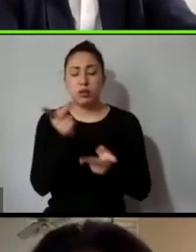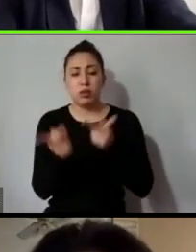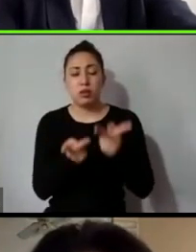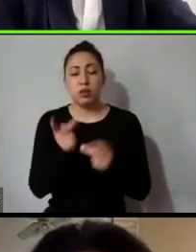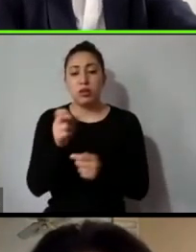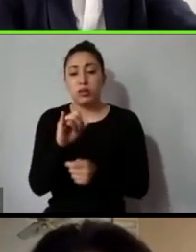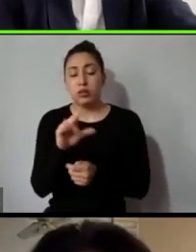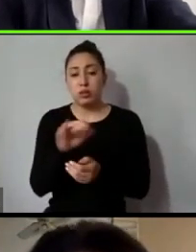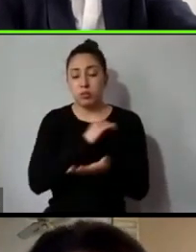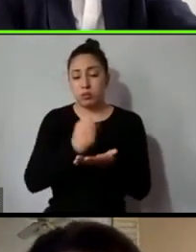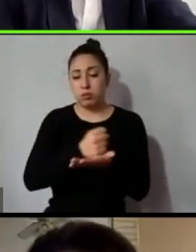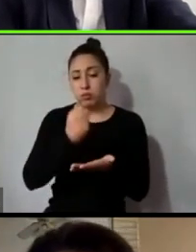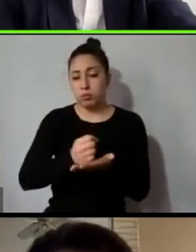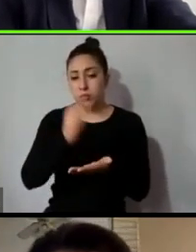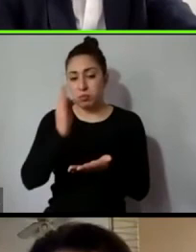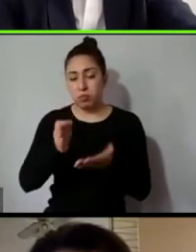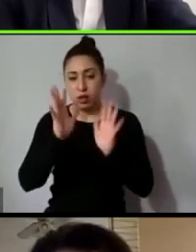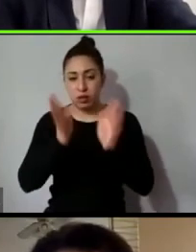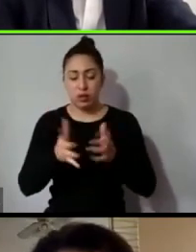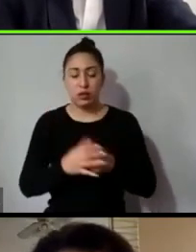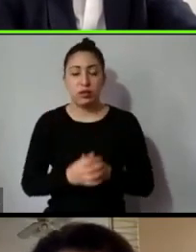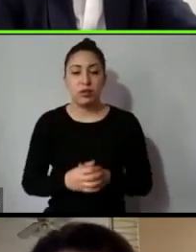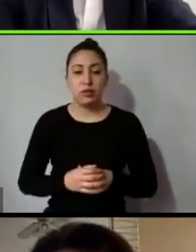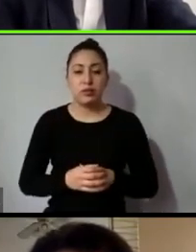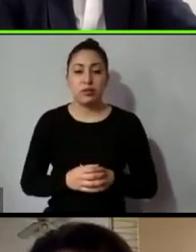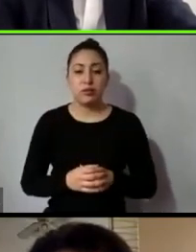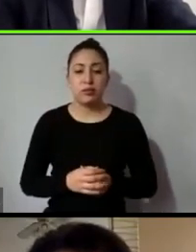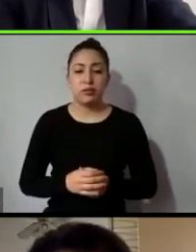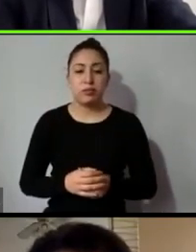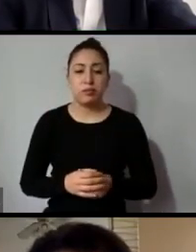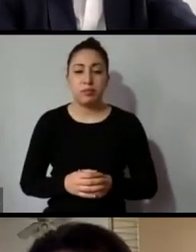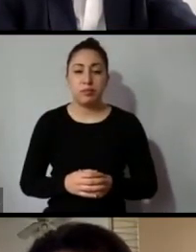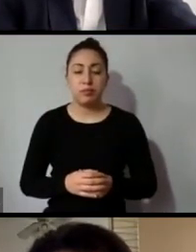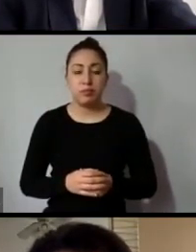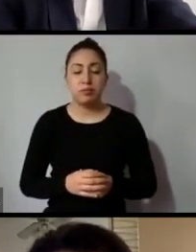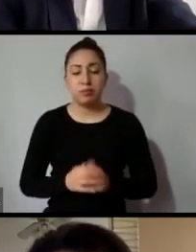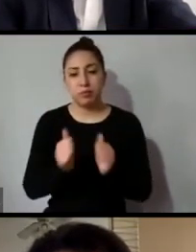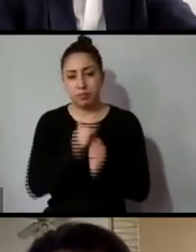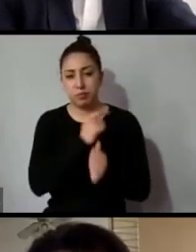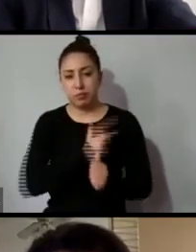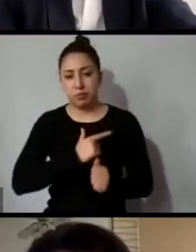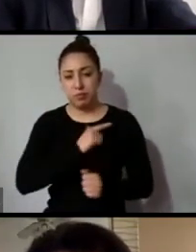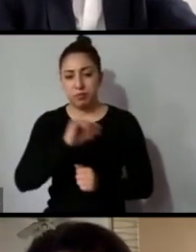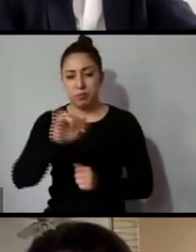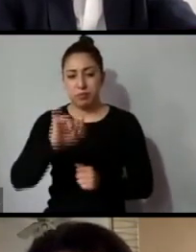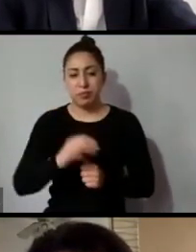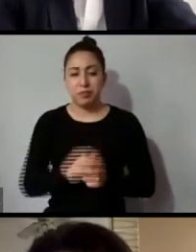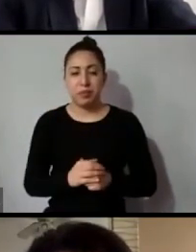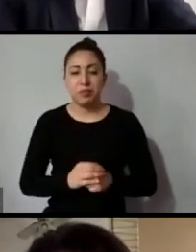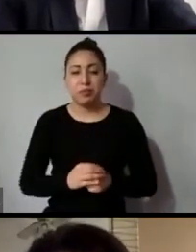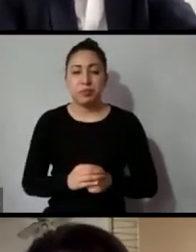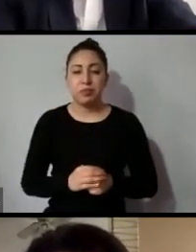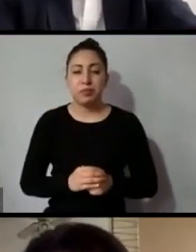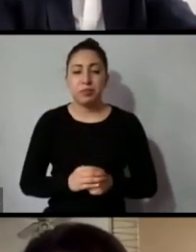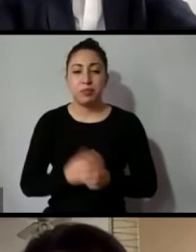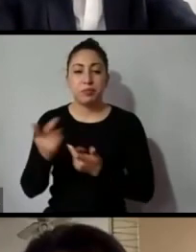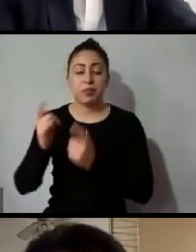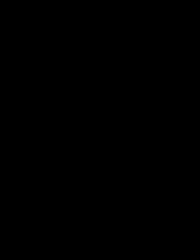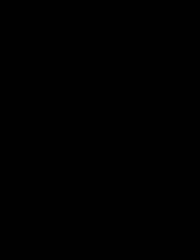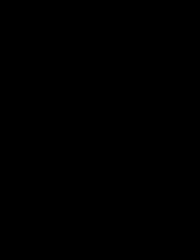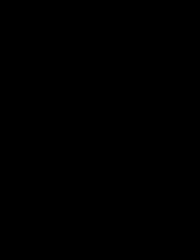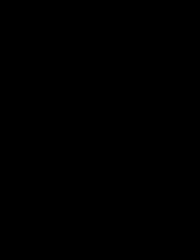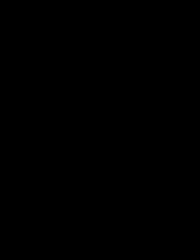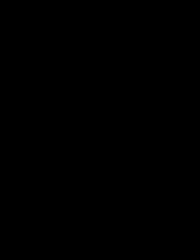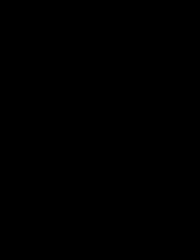de aprobarla en sus términos. Adelante, secretario. Con mucho gusto. Por instrucciones de la